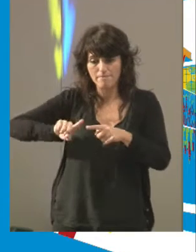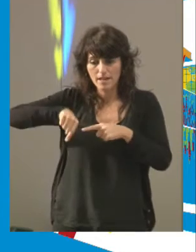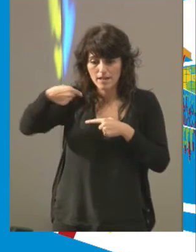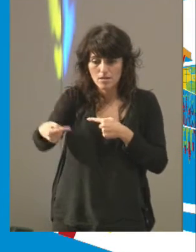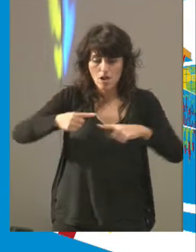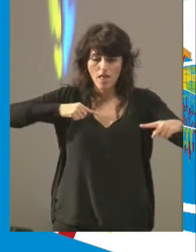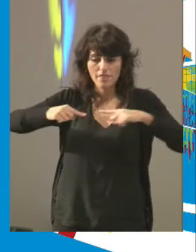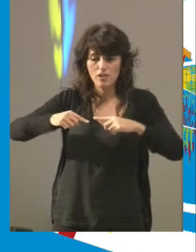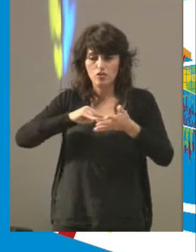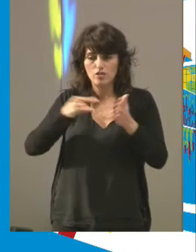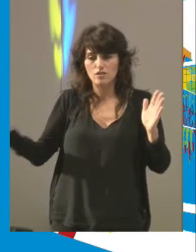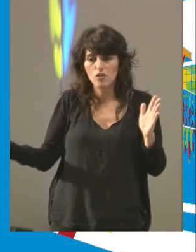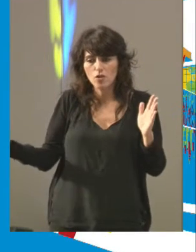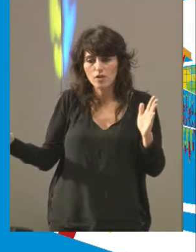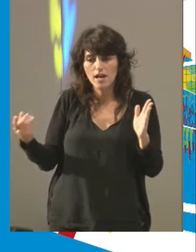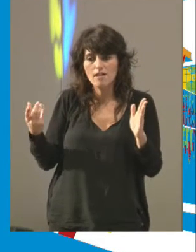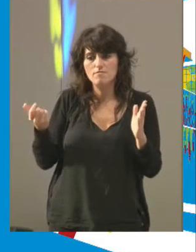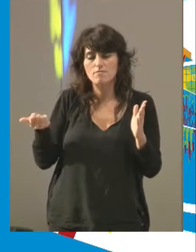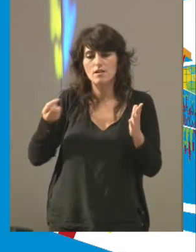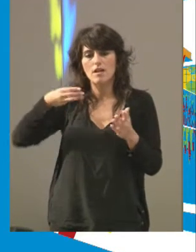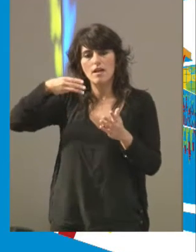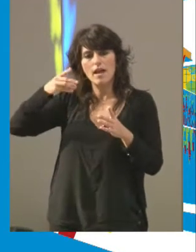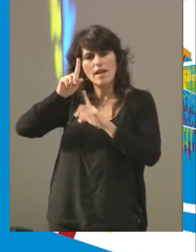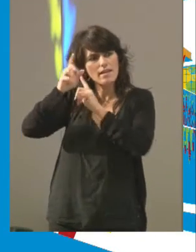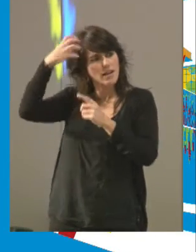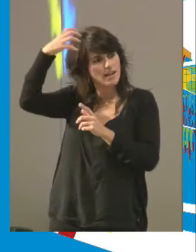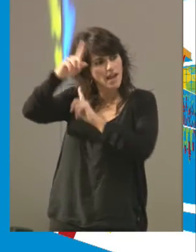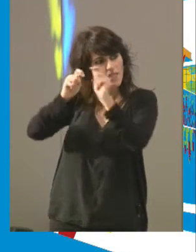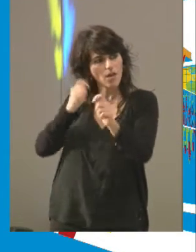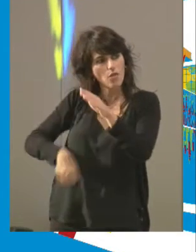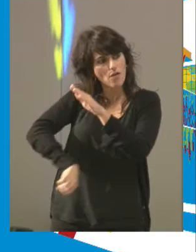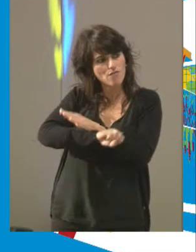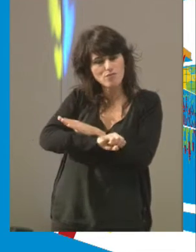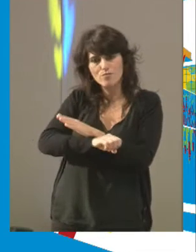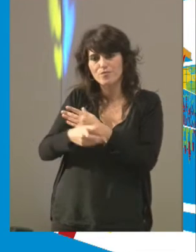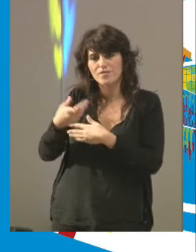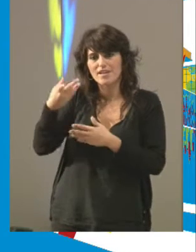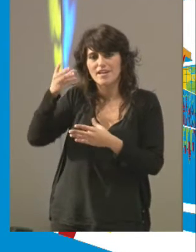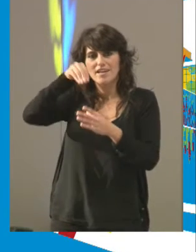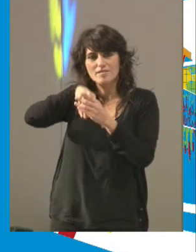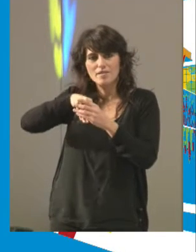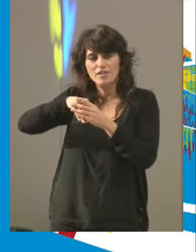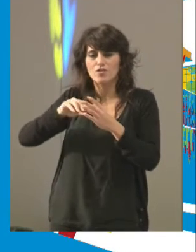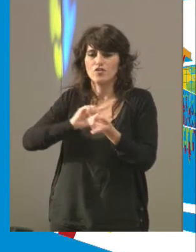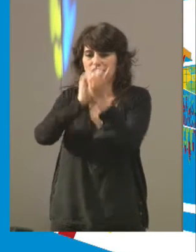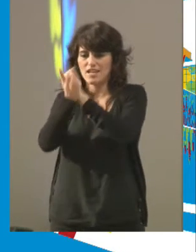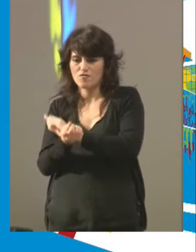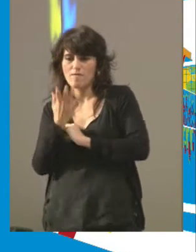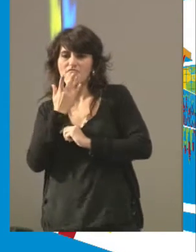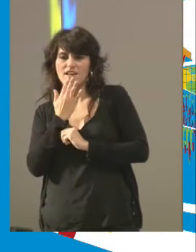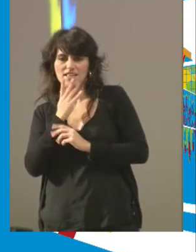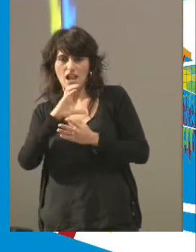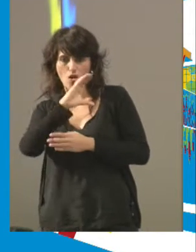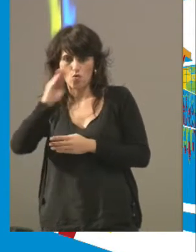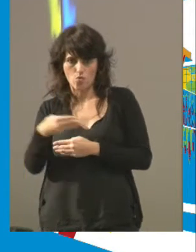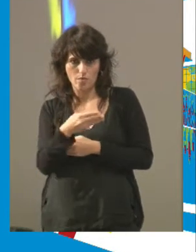Posteriormente, fue director de tecnología, marketing y merchandising en el Real Zaragoza, club de fútbol, entiendo, contribuyendo a la transformación digital del club. Y